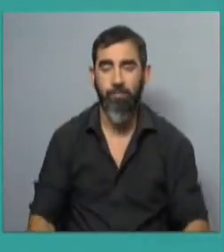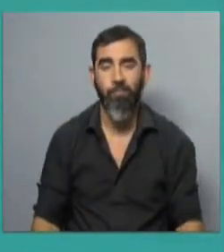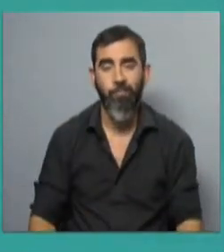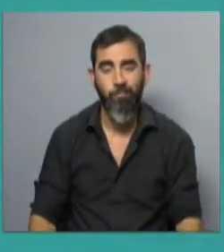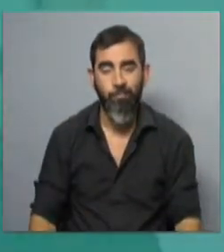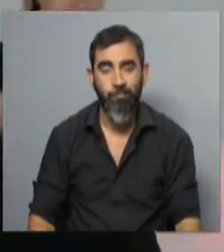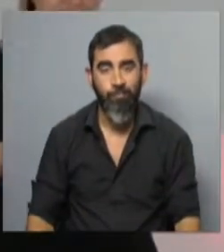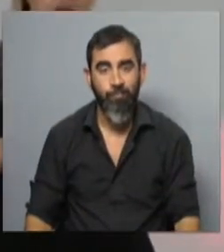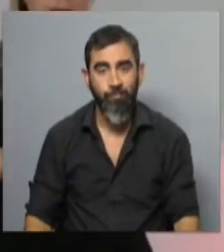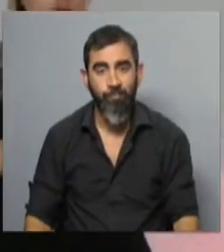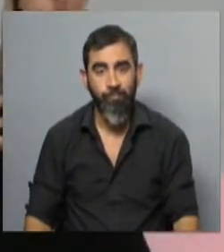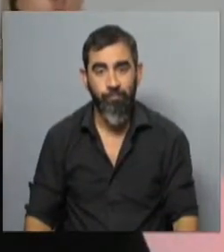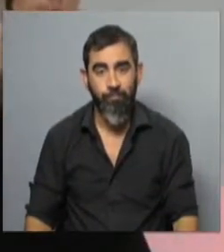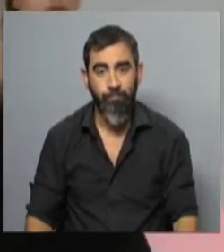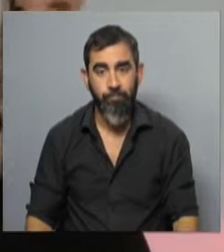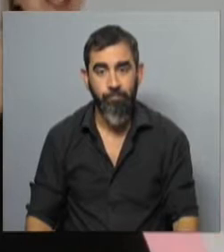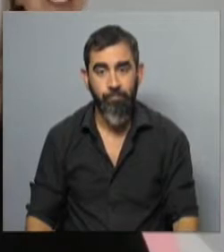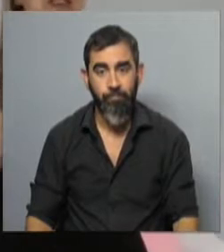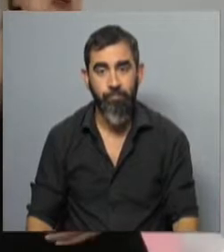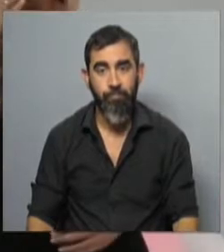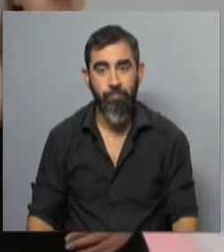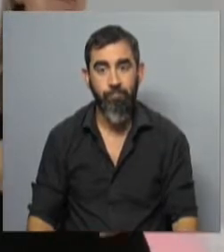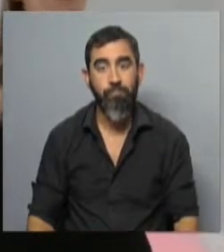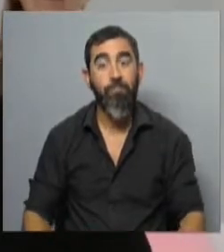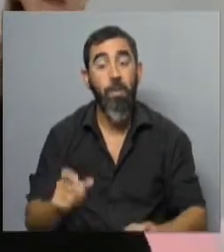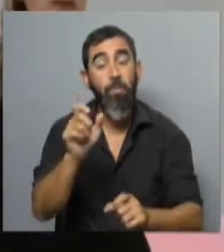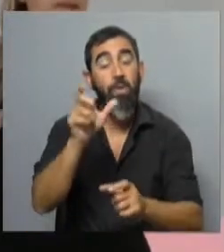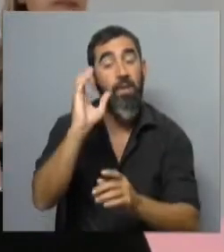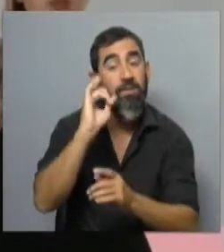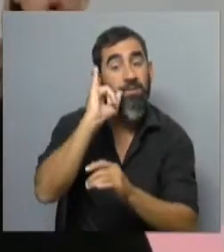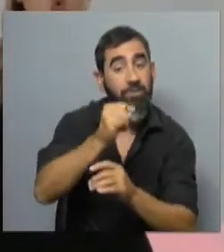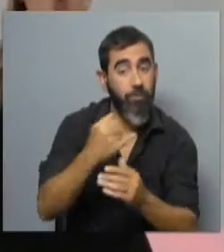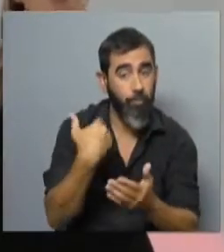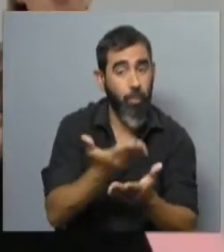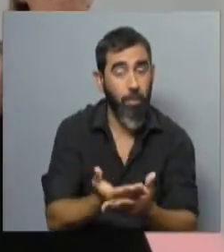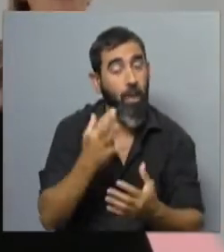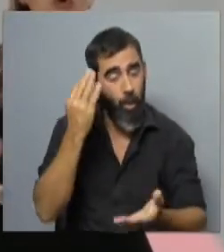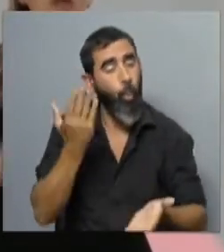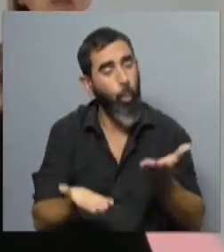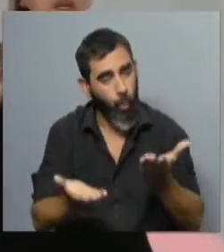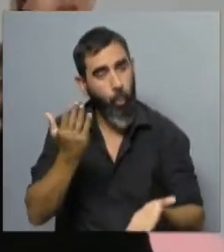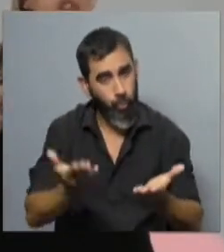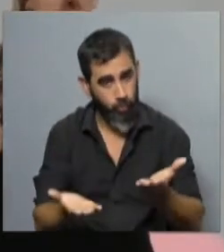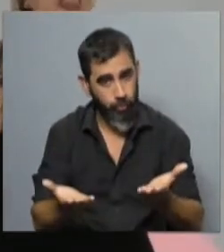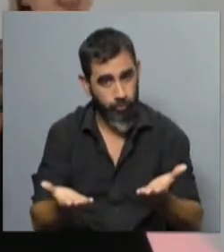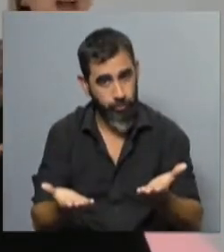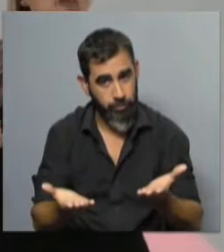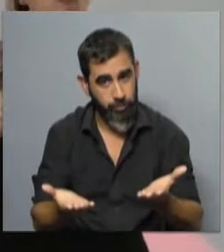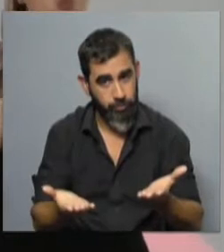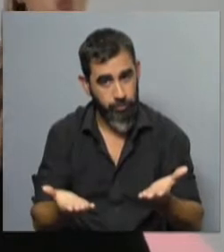polémica. Pero eso fue un tema que la gente del sí propuso y a nosotros nos parece justo